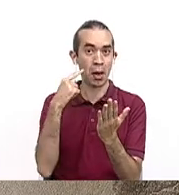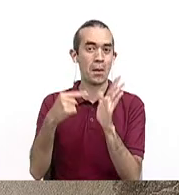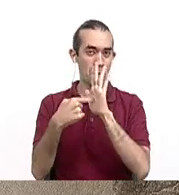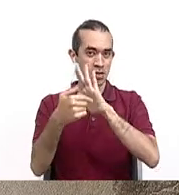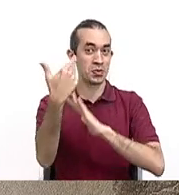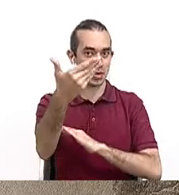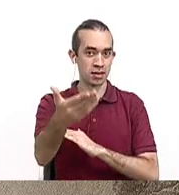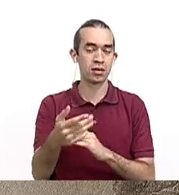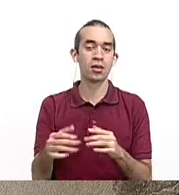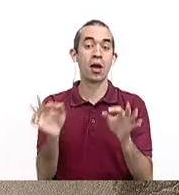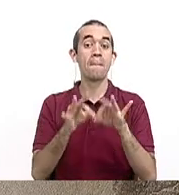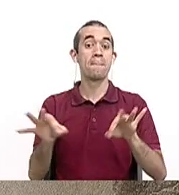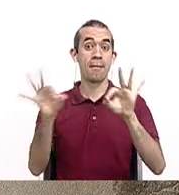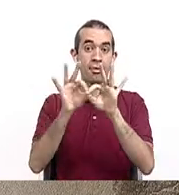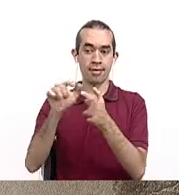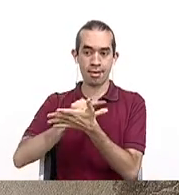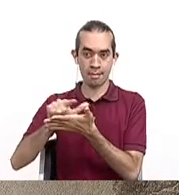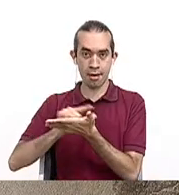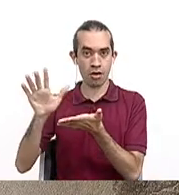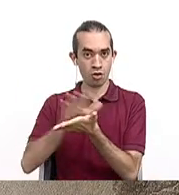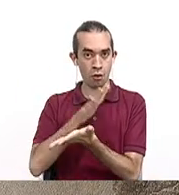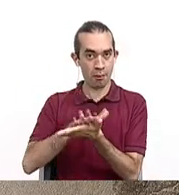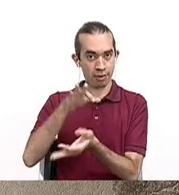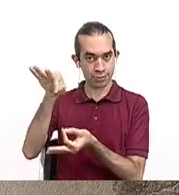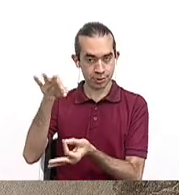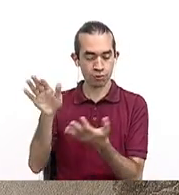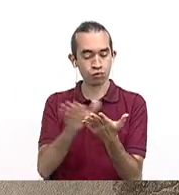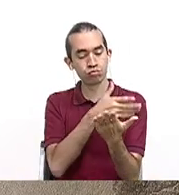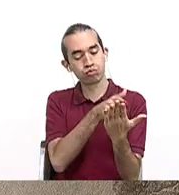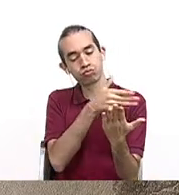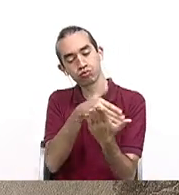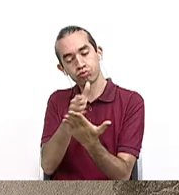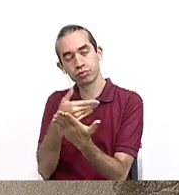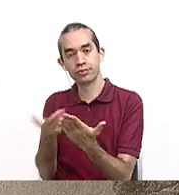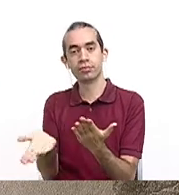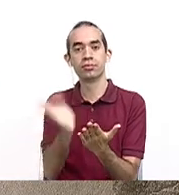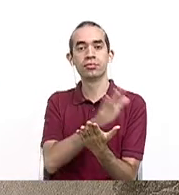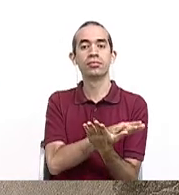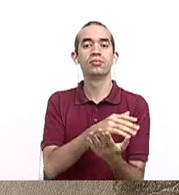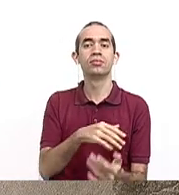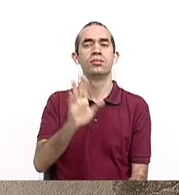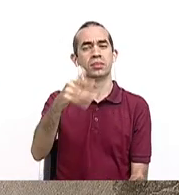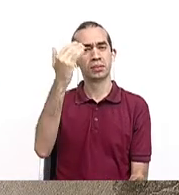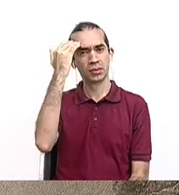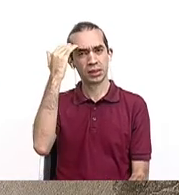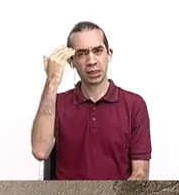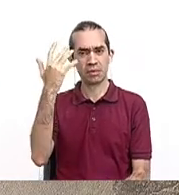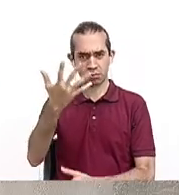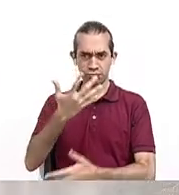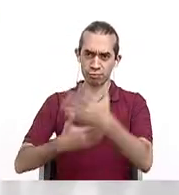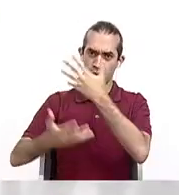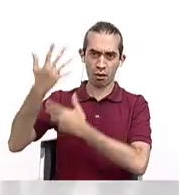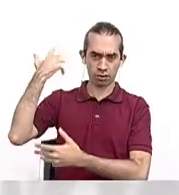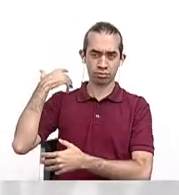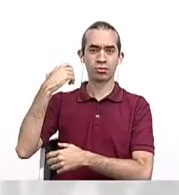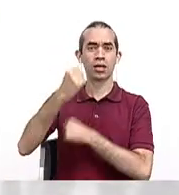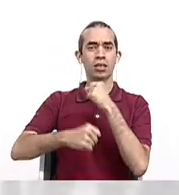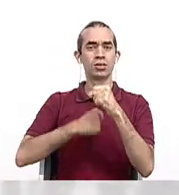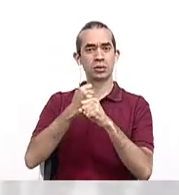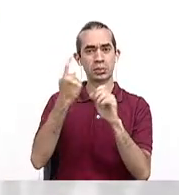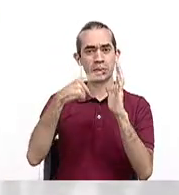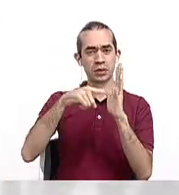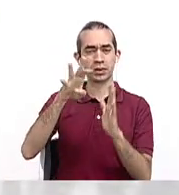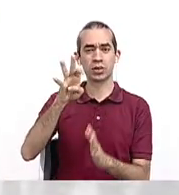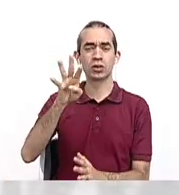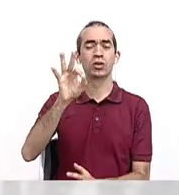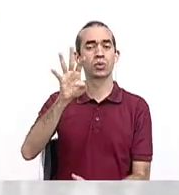limpiar nuestros documentos cuál era el contexto de los años 40 vamos a verlo a continuación rápidamente porque